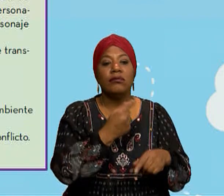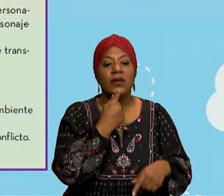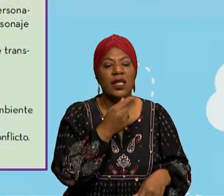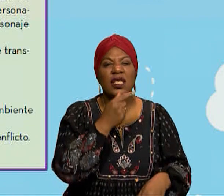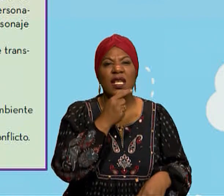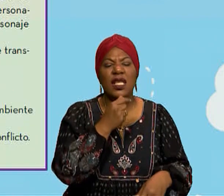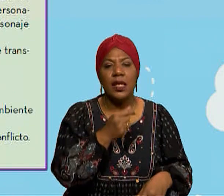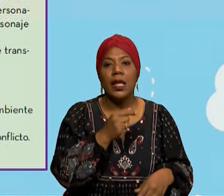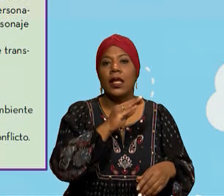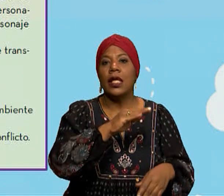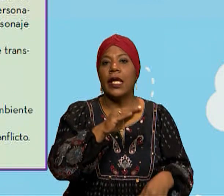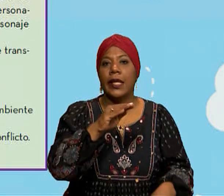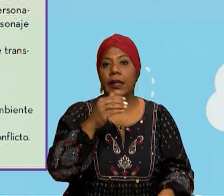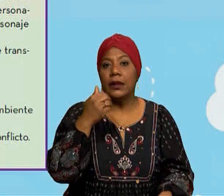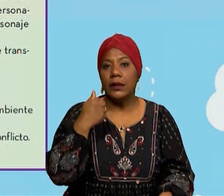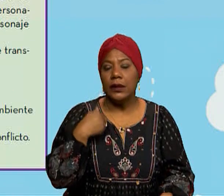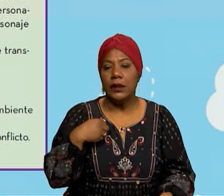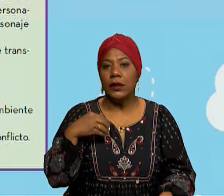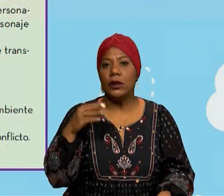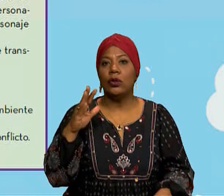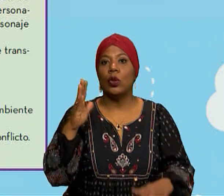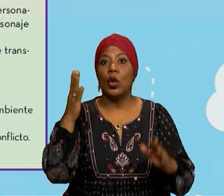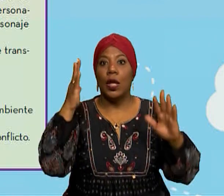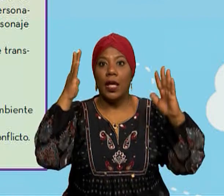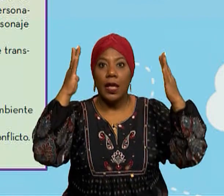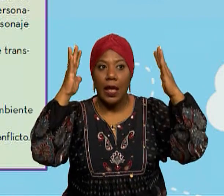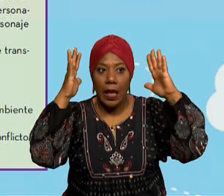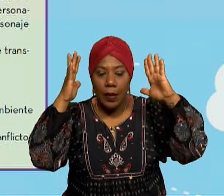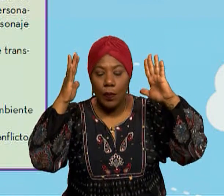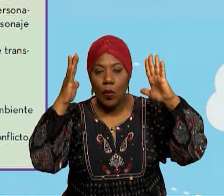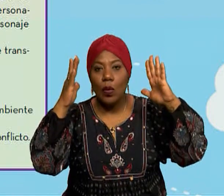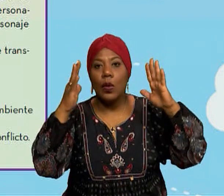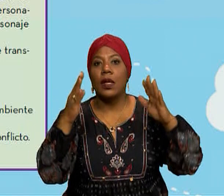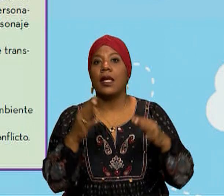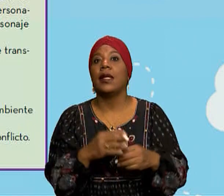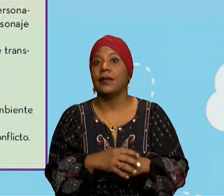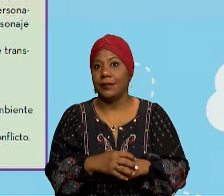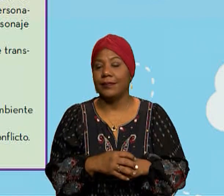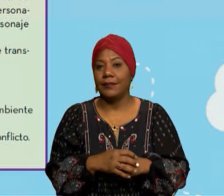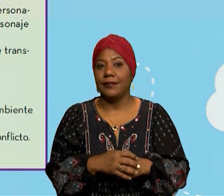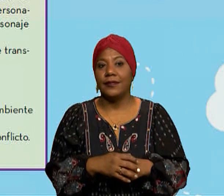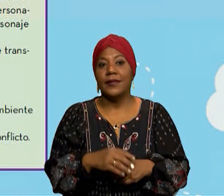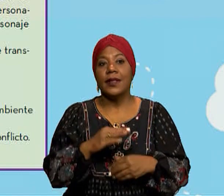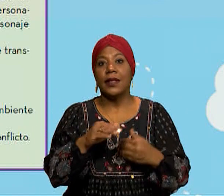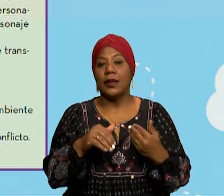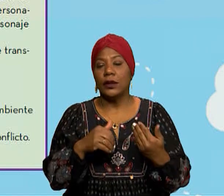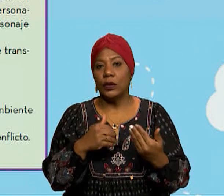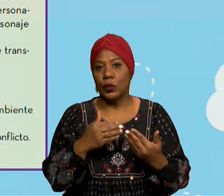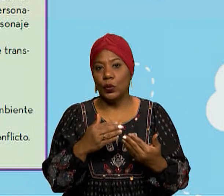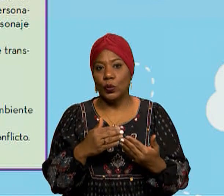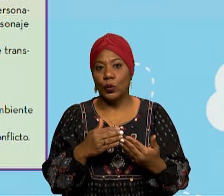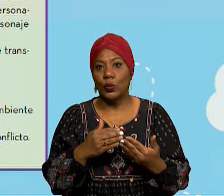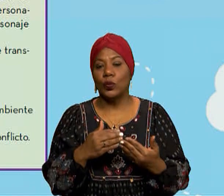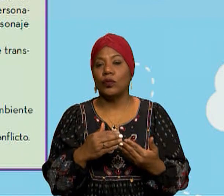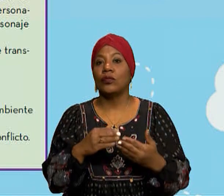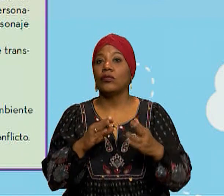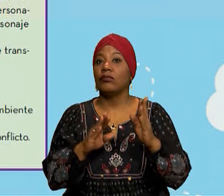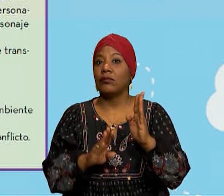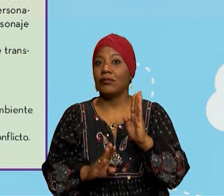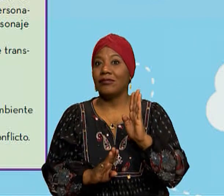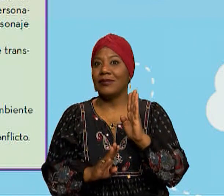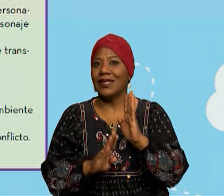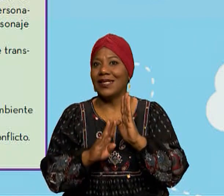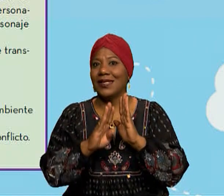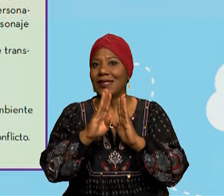hace referencia al ambiente y a los acontecimientos a los que se trata la narración. Luego viene